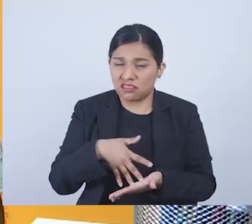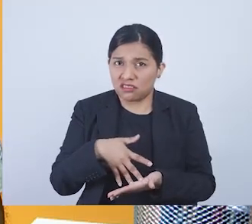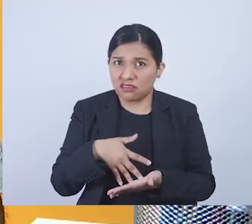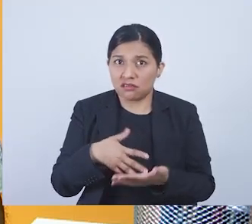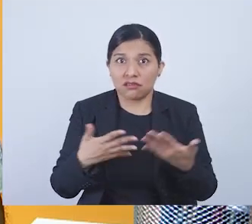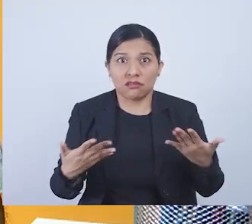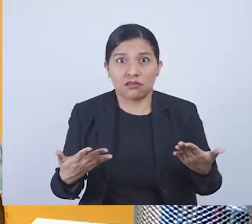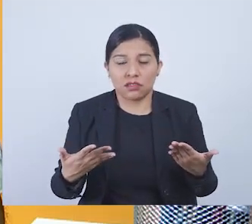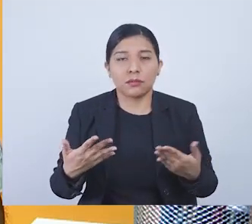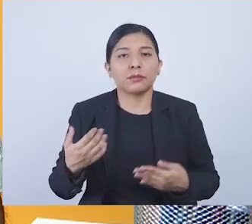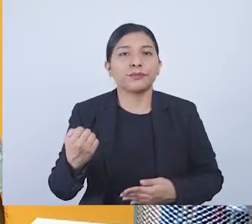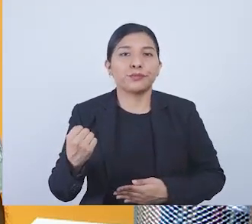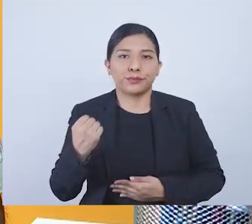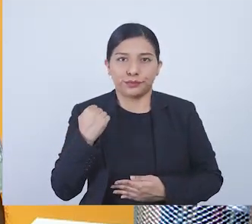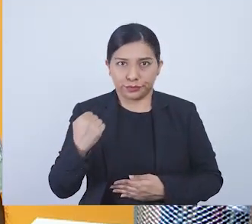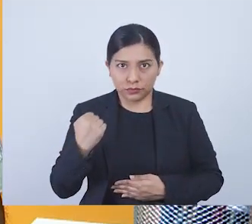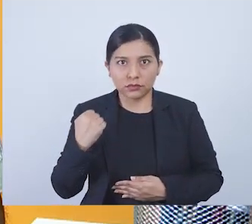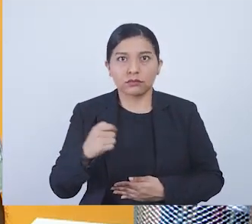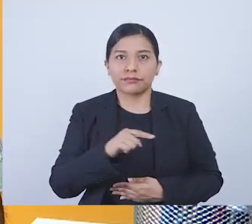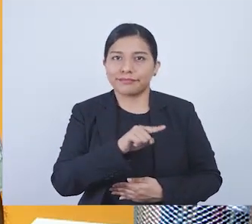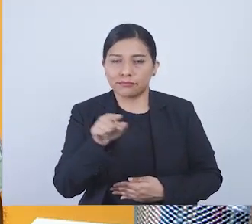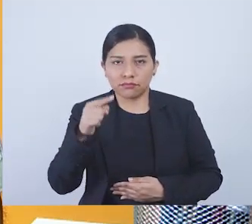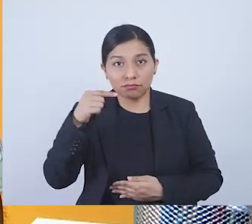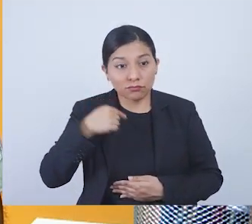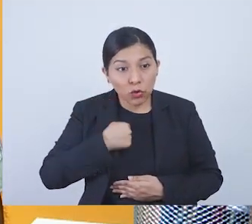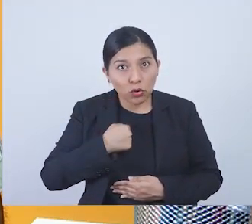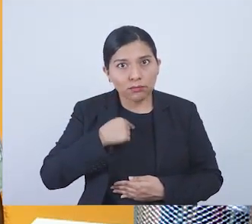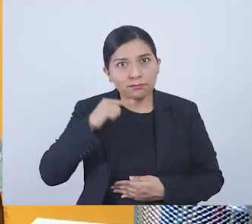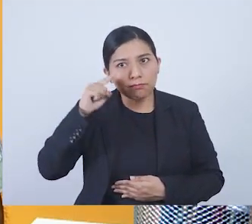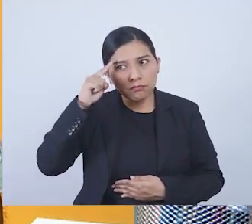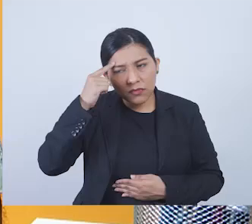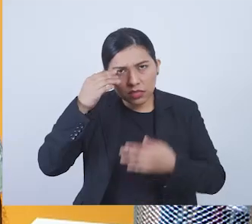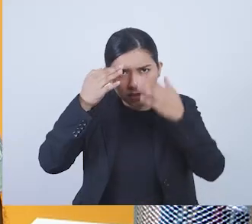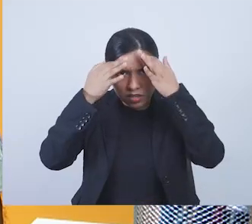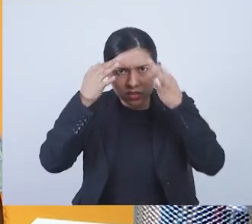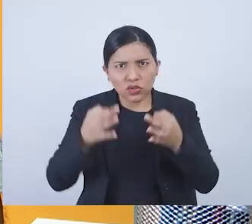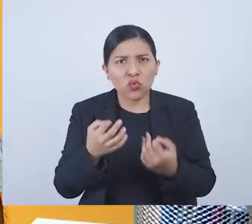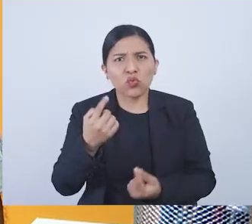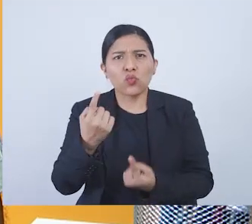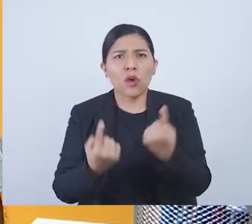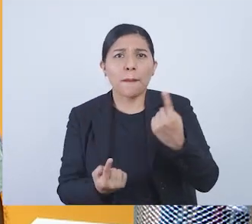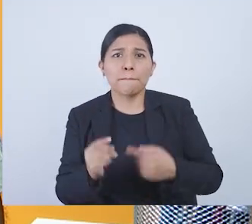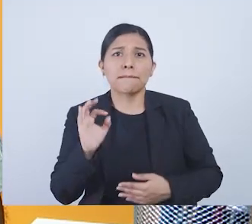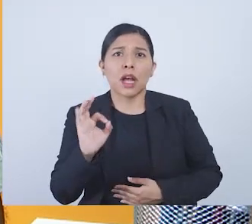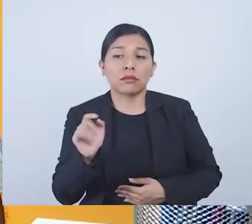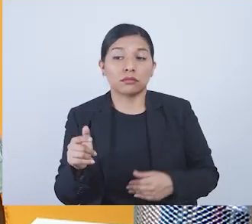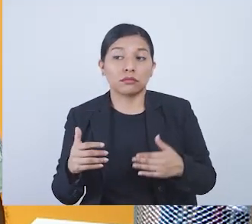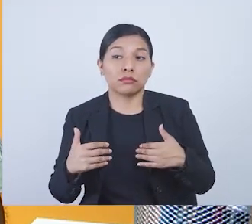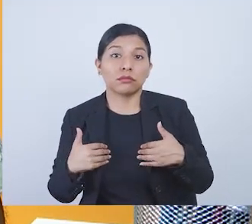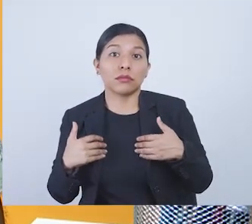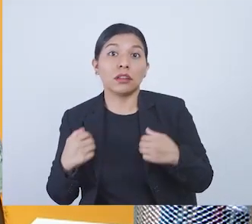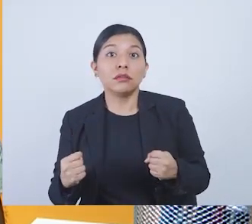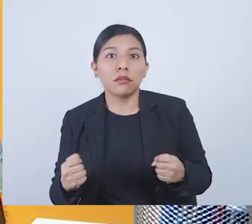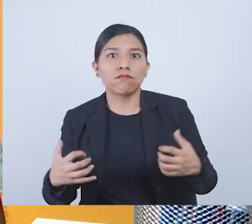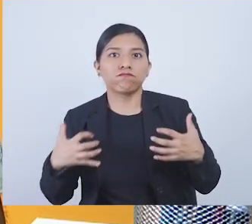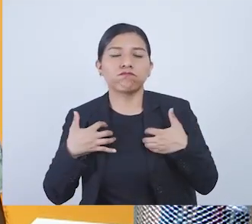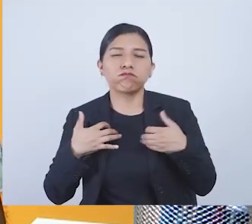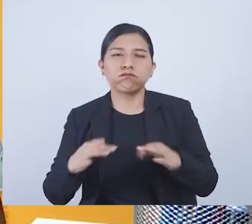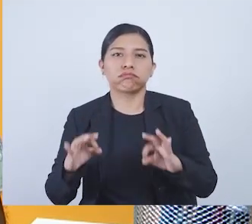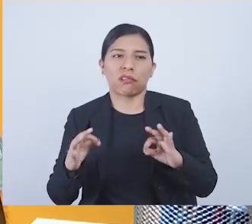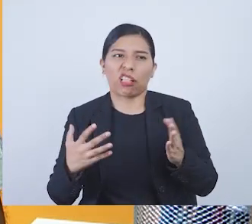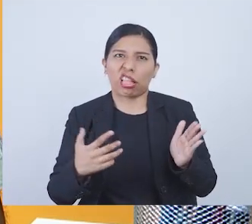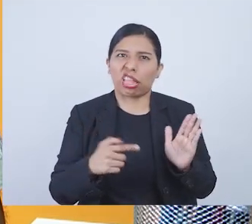es decidir que el estilo de vida adoptado es para una forma de vida